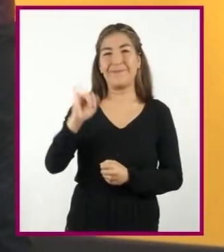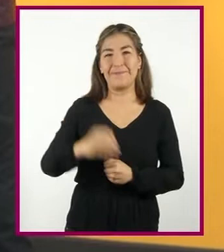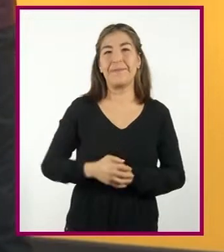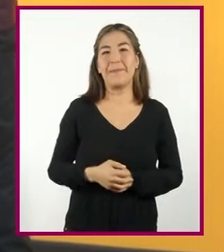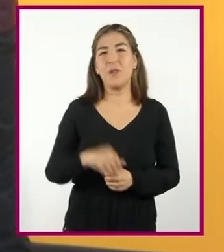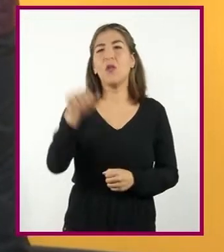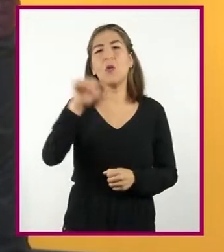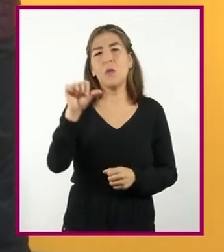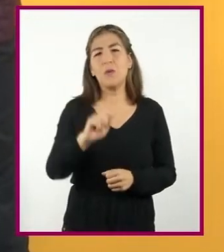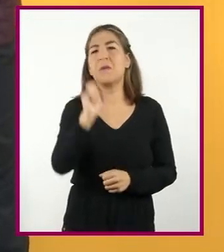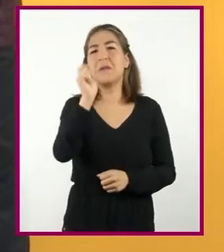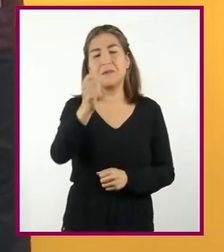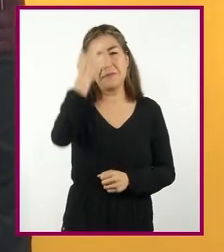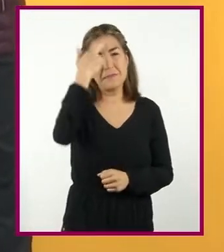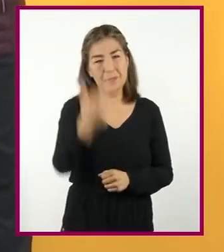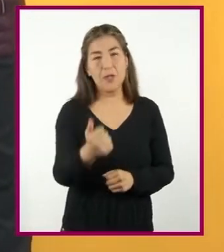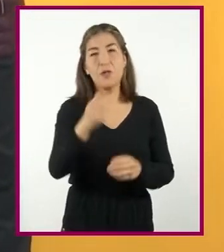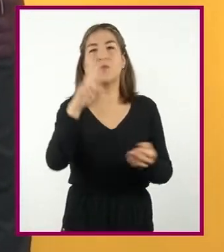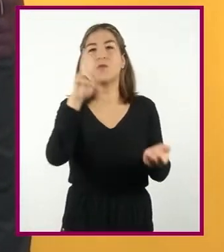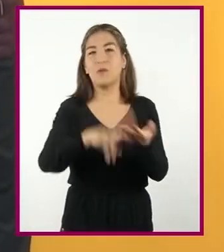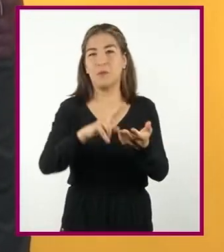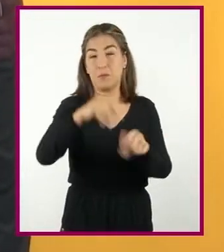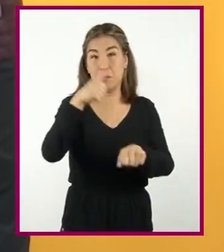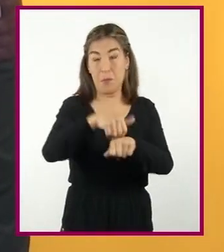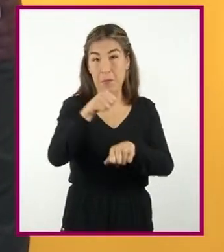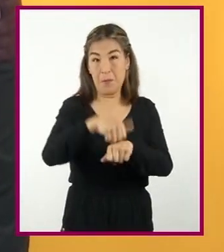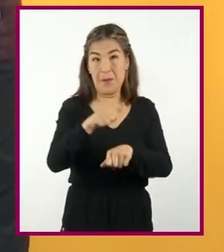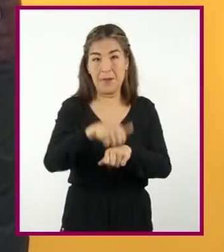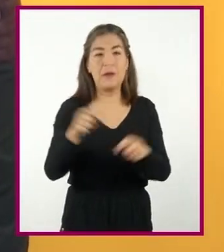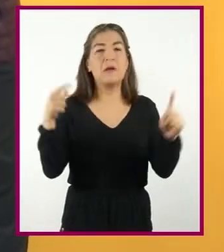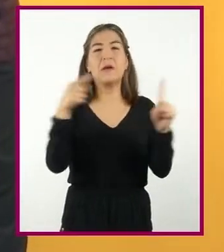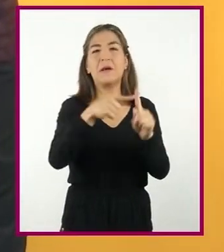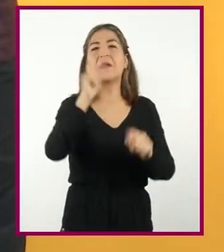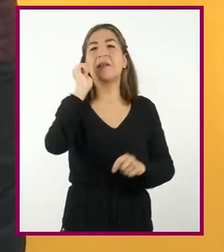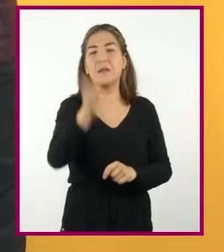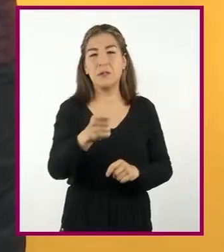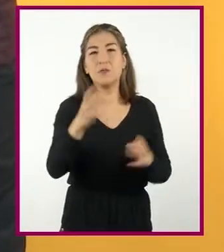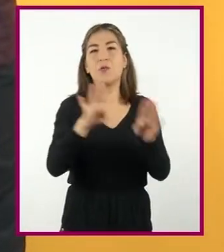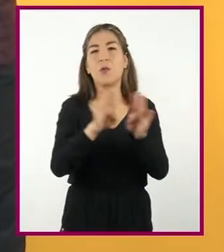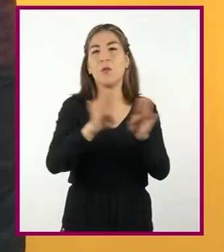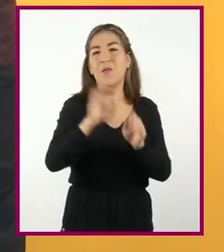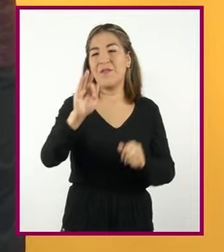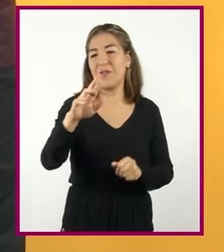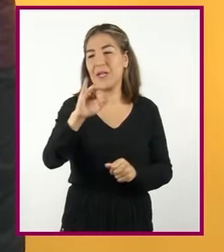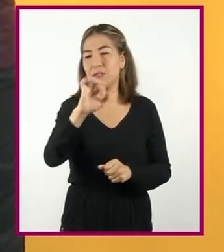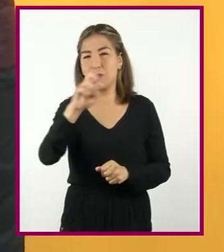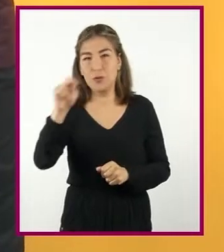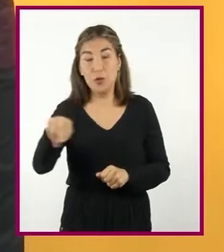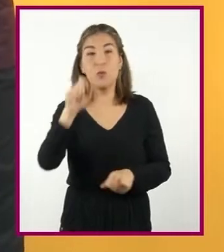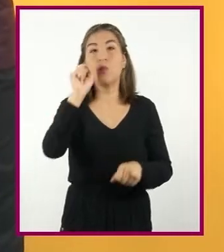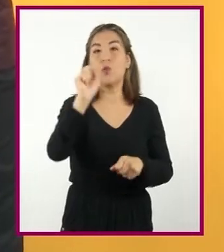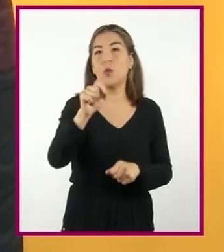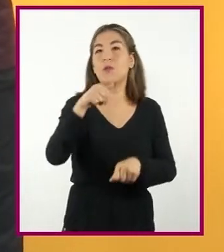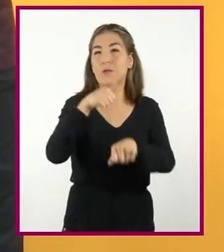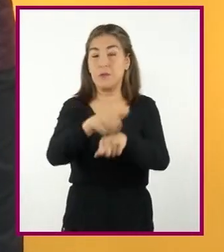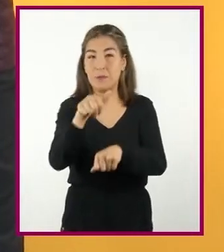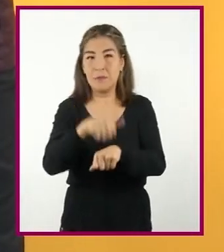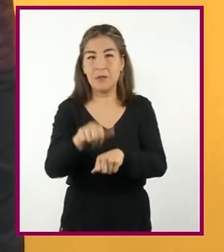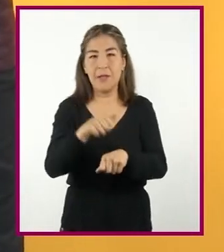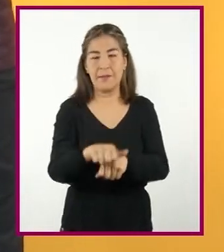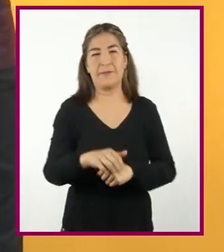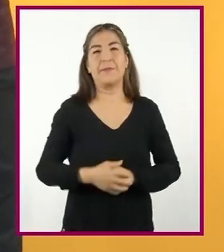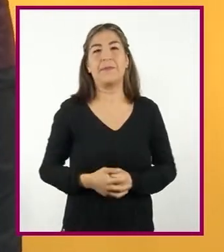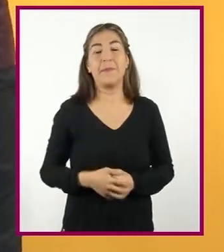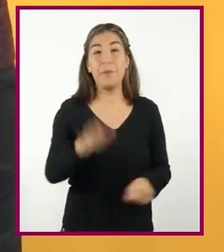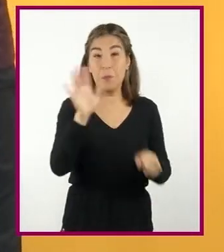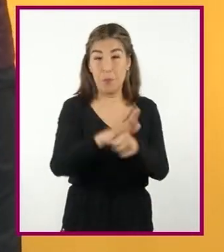El desarrollo del razonamiento proporcional consolida el conocimiento sobre las fracciones, los decimales y las razones. Es por